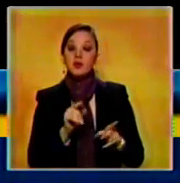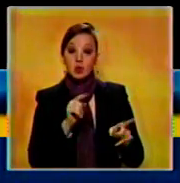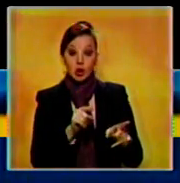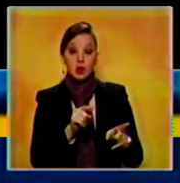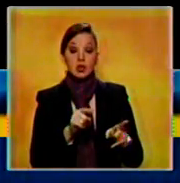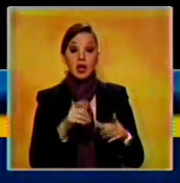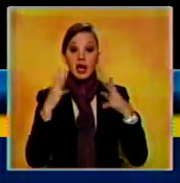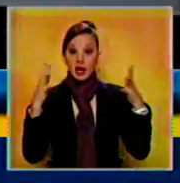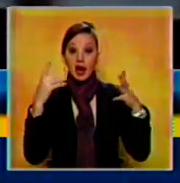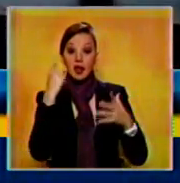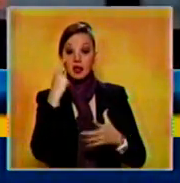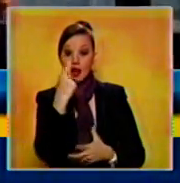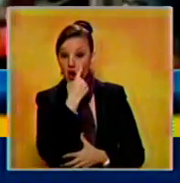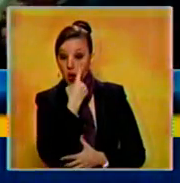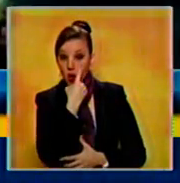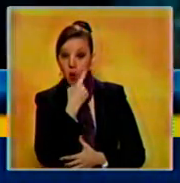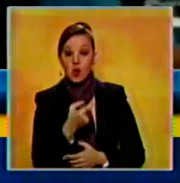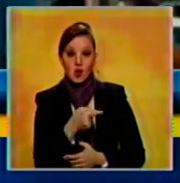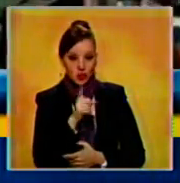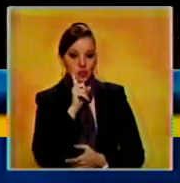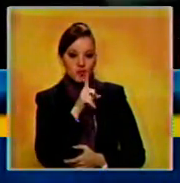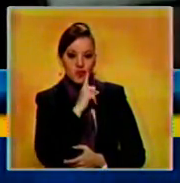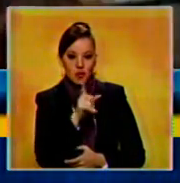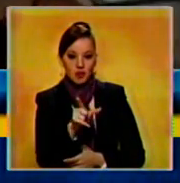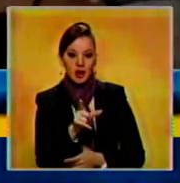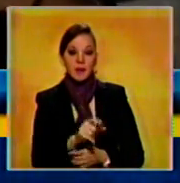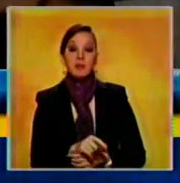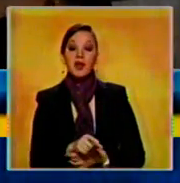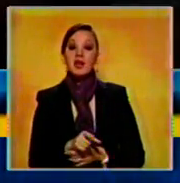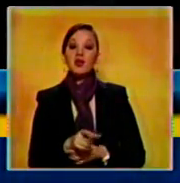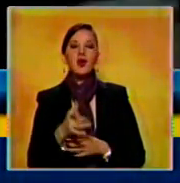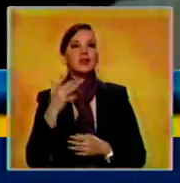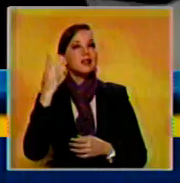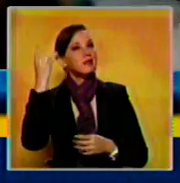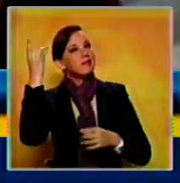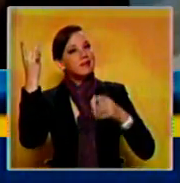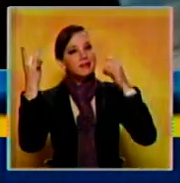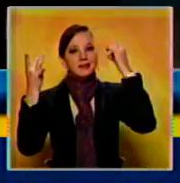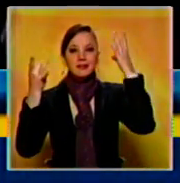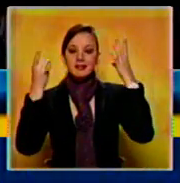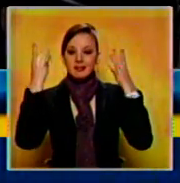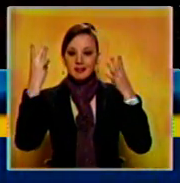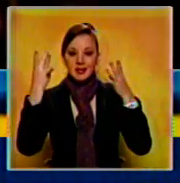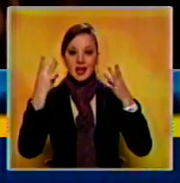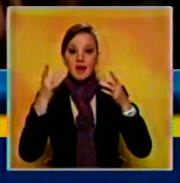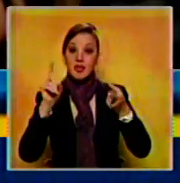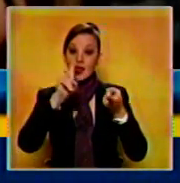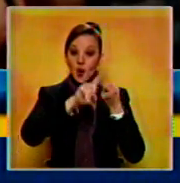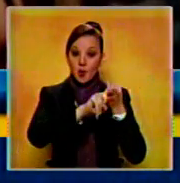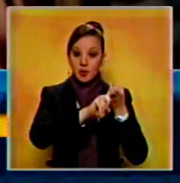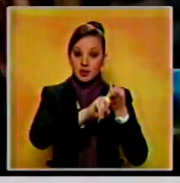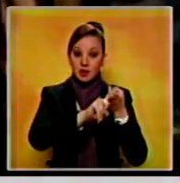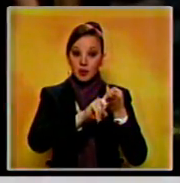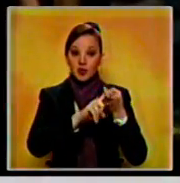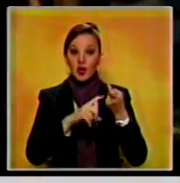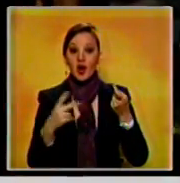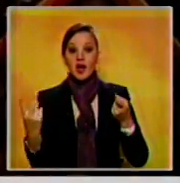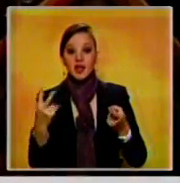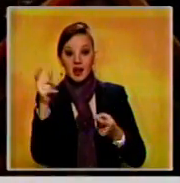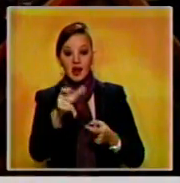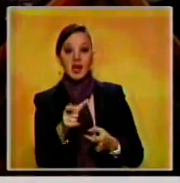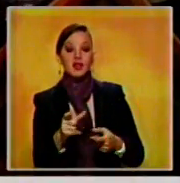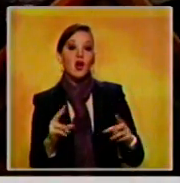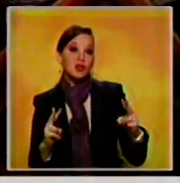papeles protagonistas, donde vuelve a contar la alucinante historia de un matrimonio de artistas haciendo que los Kenny